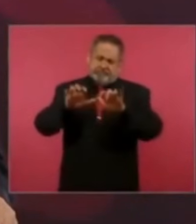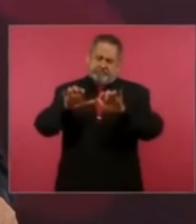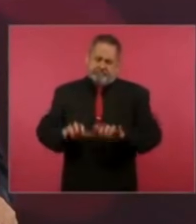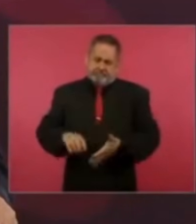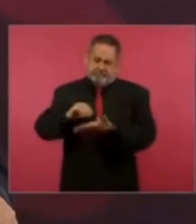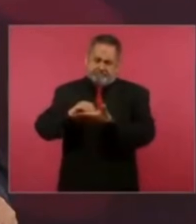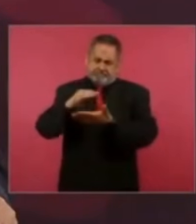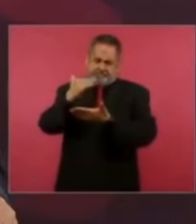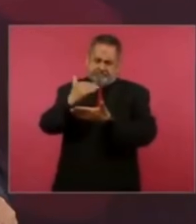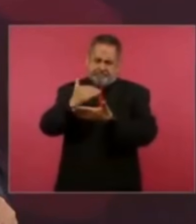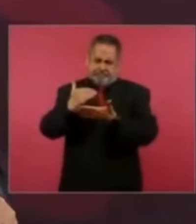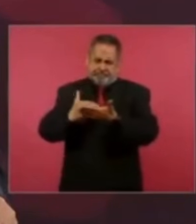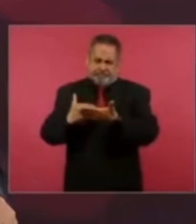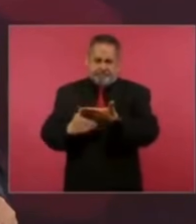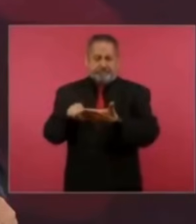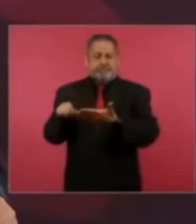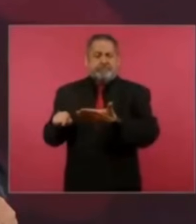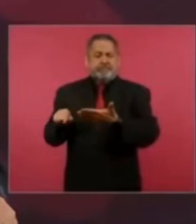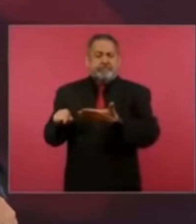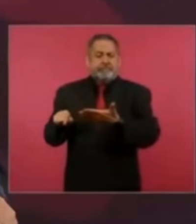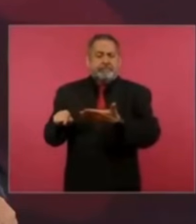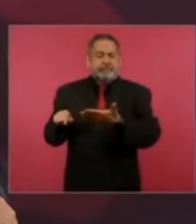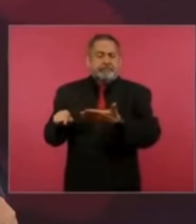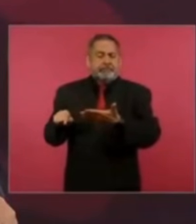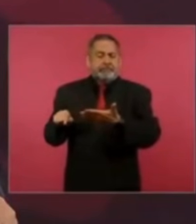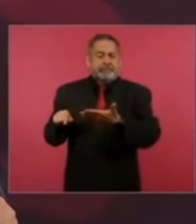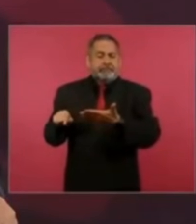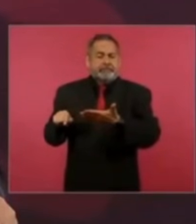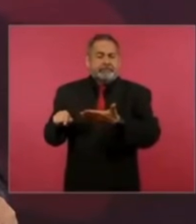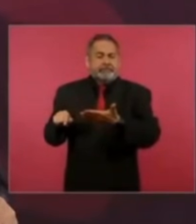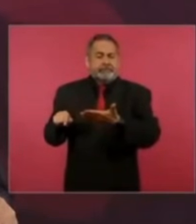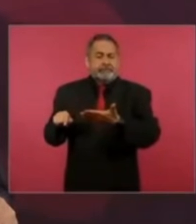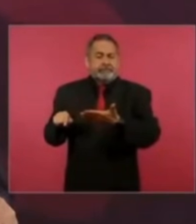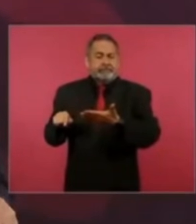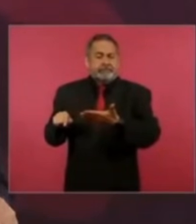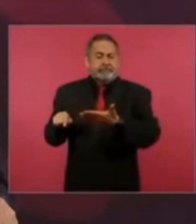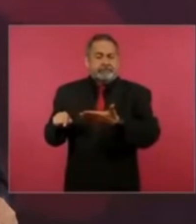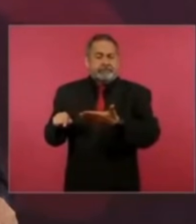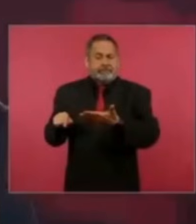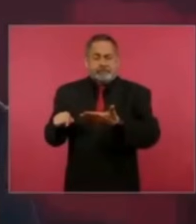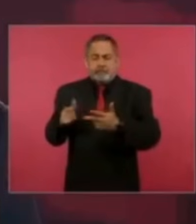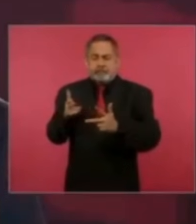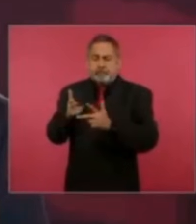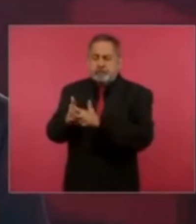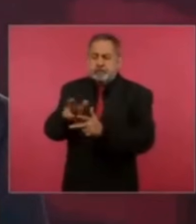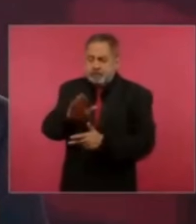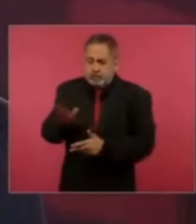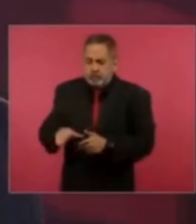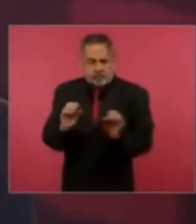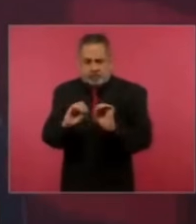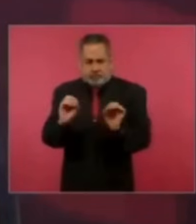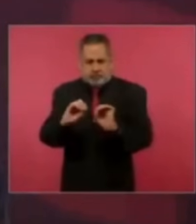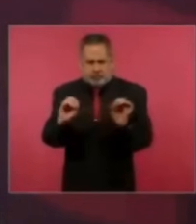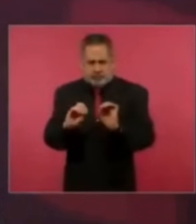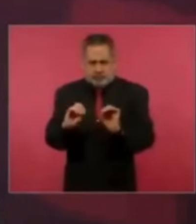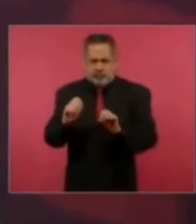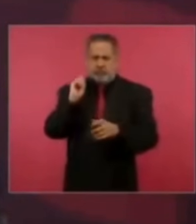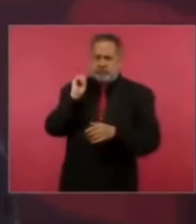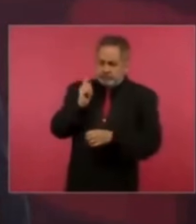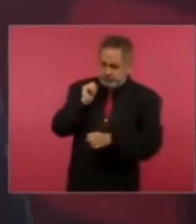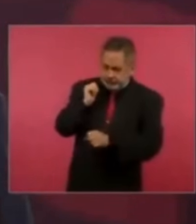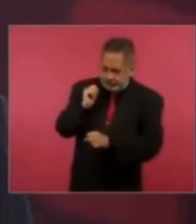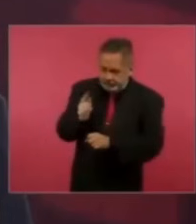los narcos y que sus hijos son unos corruptos porque no presentan ninguna prueba. Amigos y amigas,